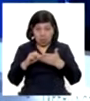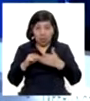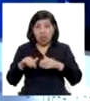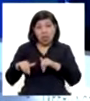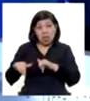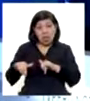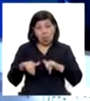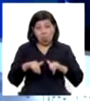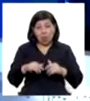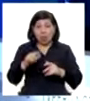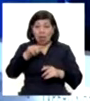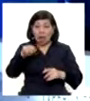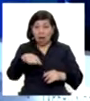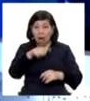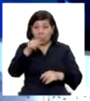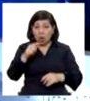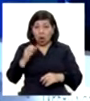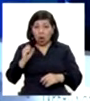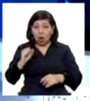concurso-igualdad.